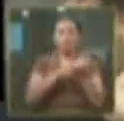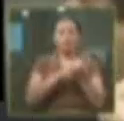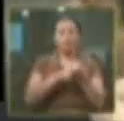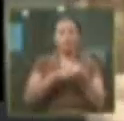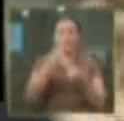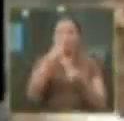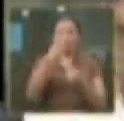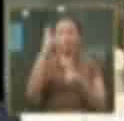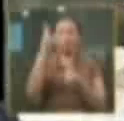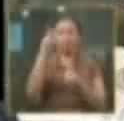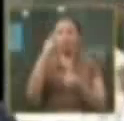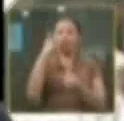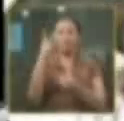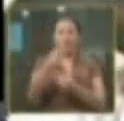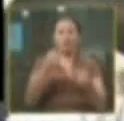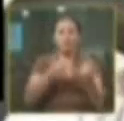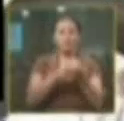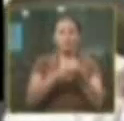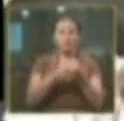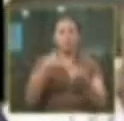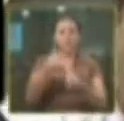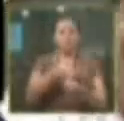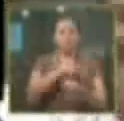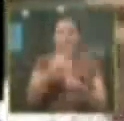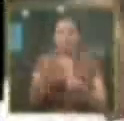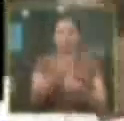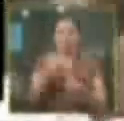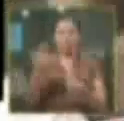por qué no podríamos apoyar, yo creo que es algo de sentido común.